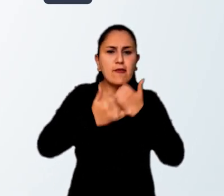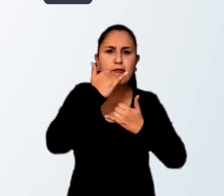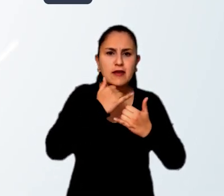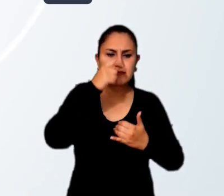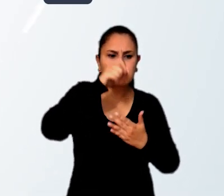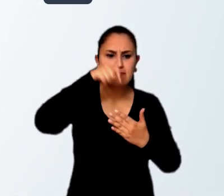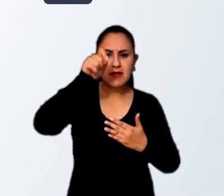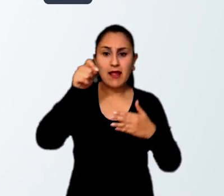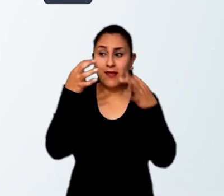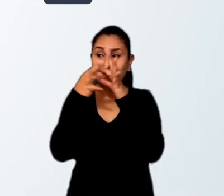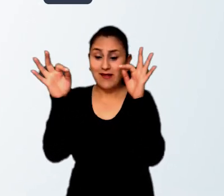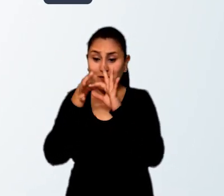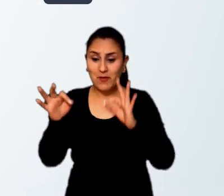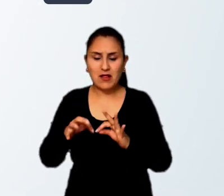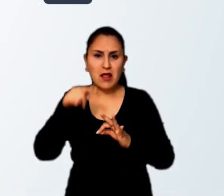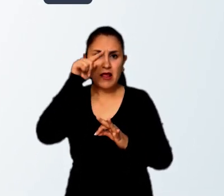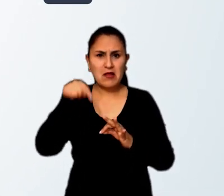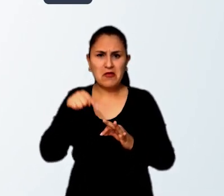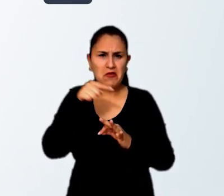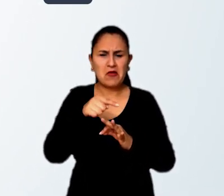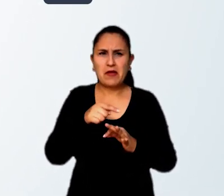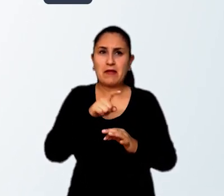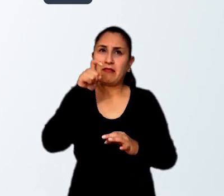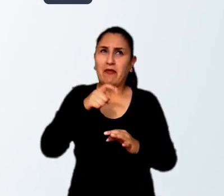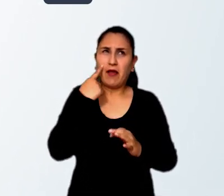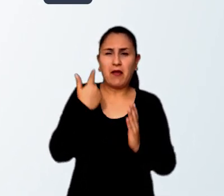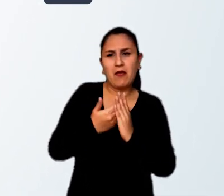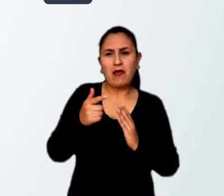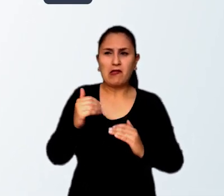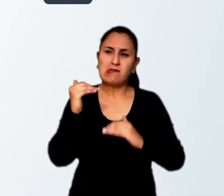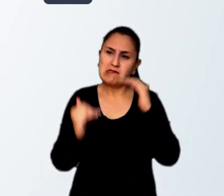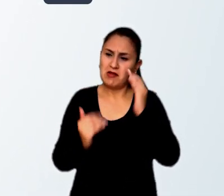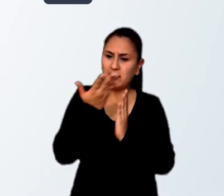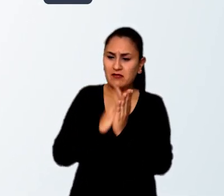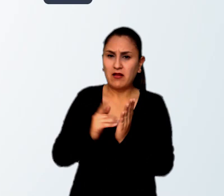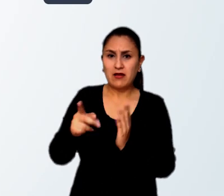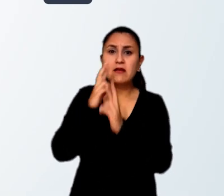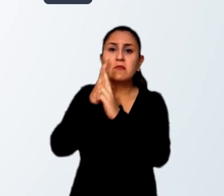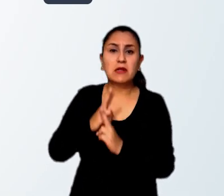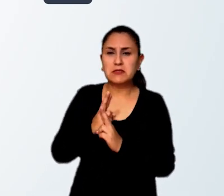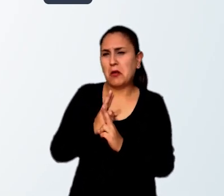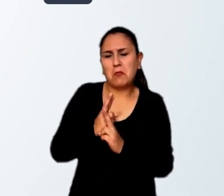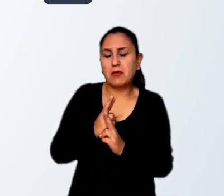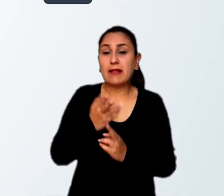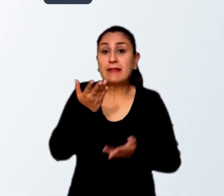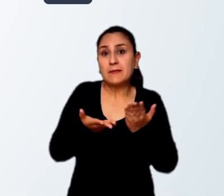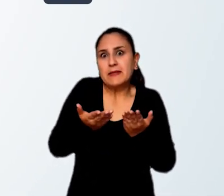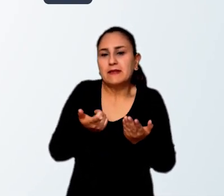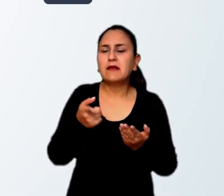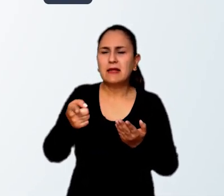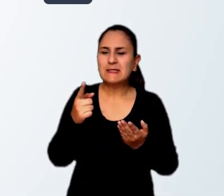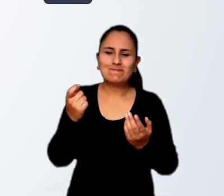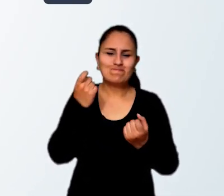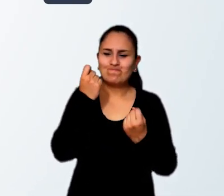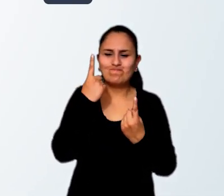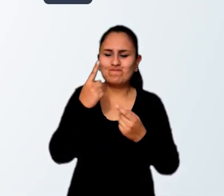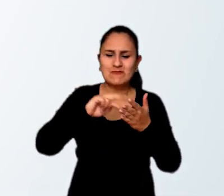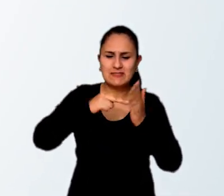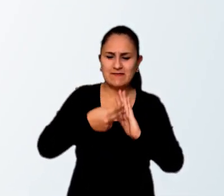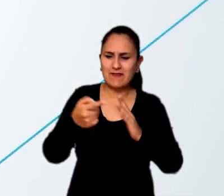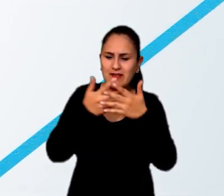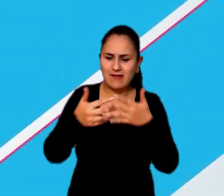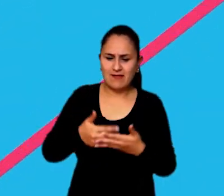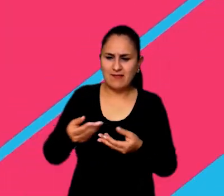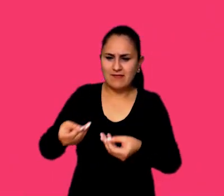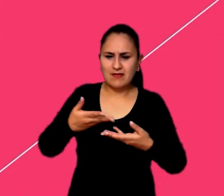no deberán cuestionar la validez de la respuesta a menos que impidan comprender el significado de la respuesta dada por el